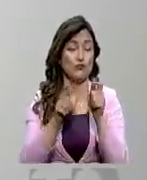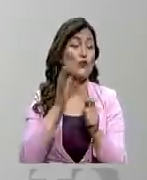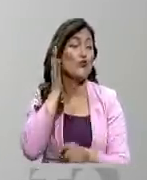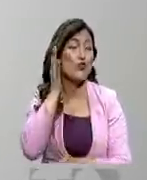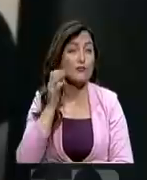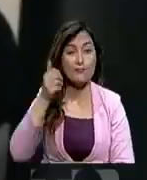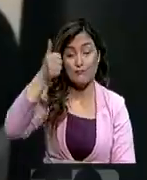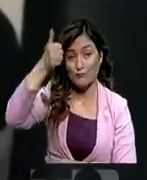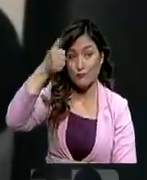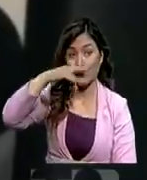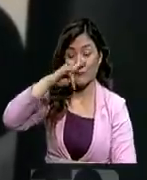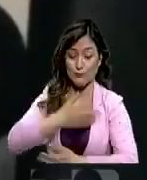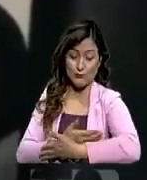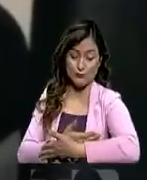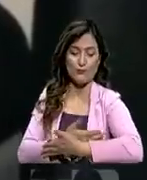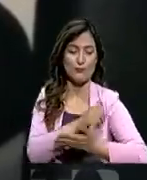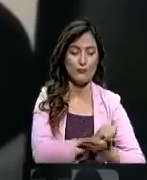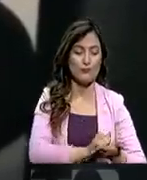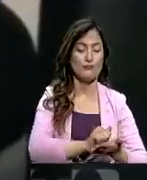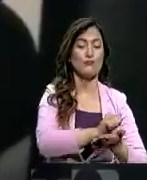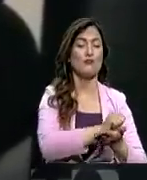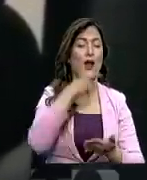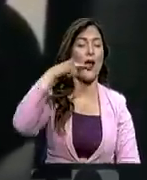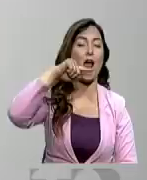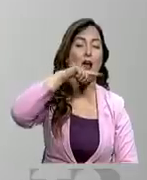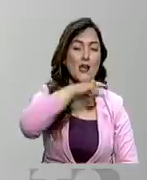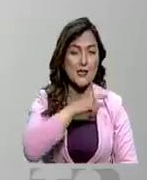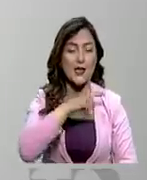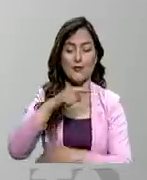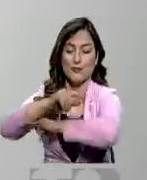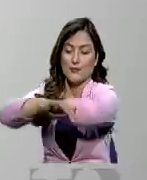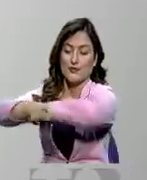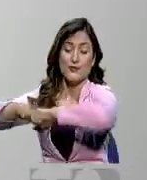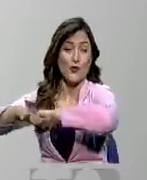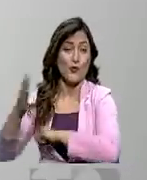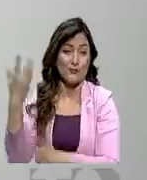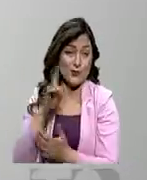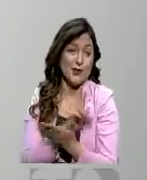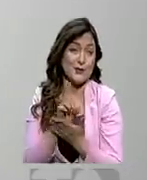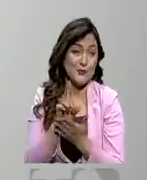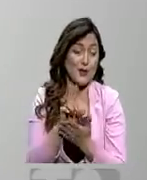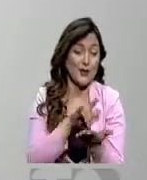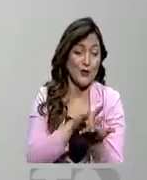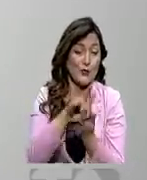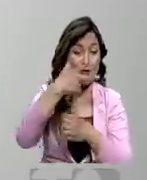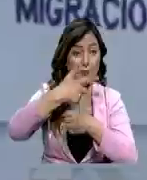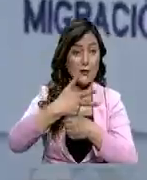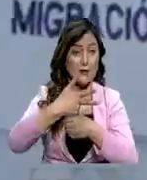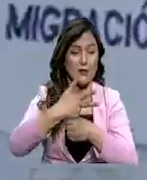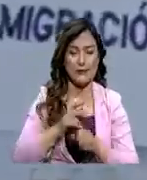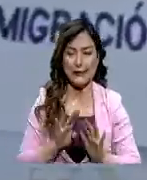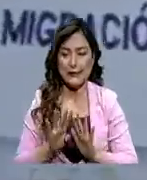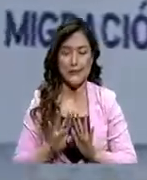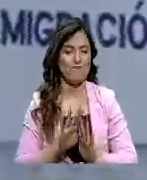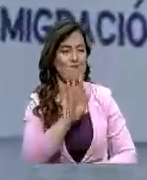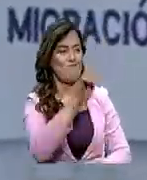niños en brazos, oriundos de Azuay, Cañar y Morona, Santiago, que hace exactamente una semana fueron retenidos en el aeropuerto de Guatemala. En las